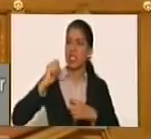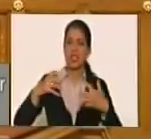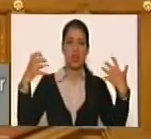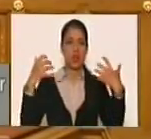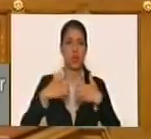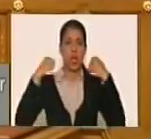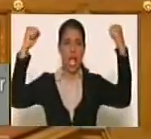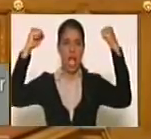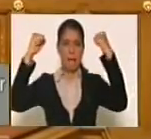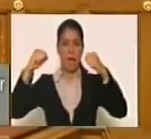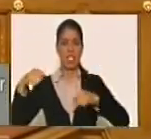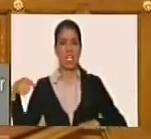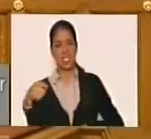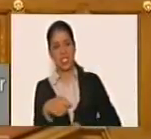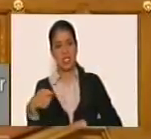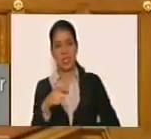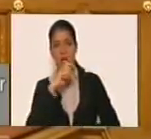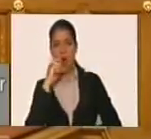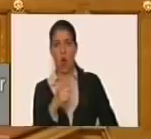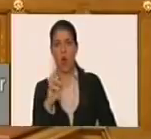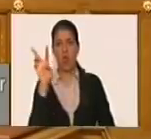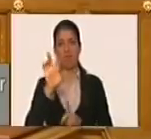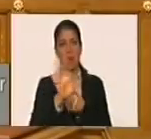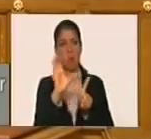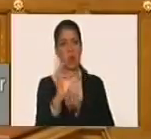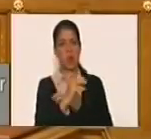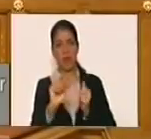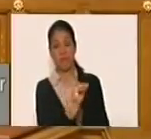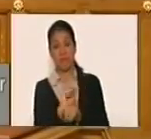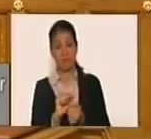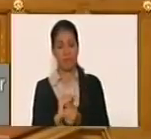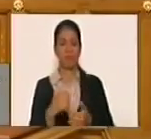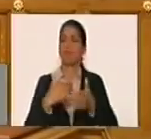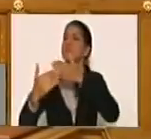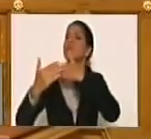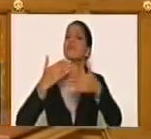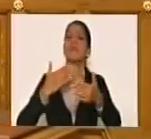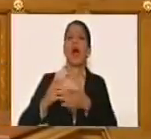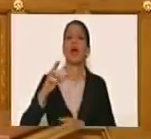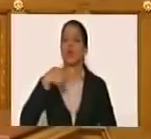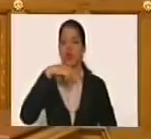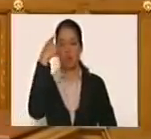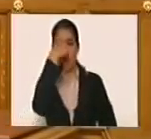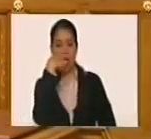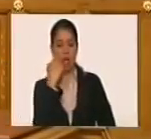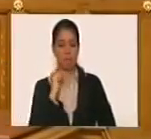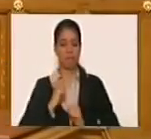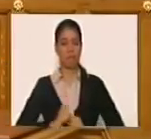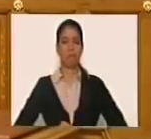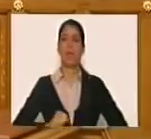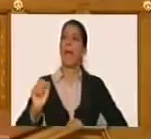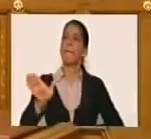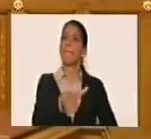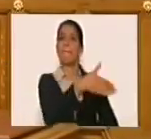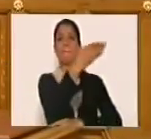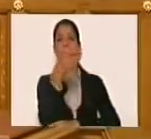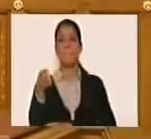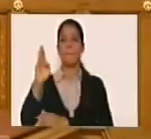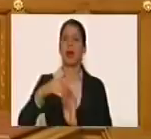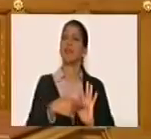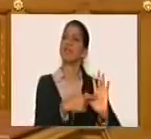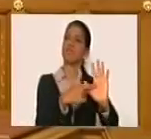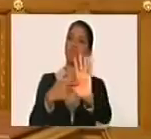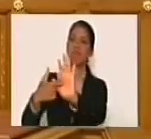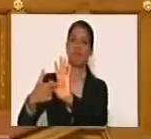que pretenden aniquilar la identidad de nuestro pueblo, ahí está la diplomacia dando la cara y llevando la bandera de nuestra patria a los más